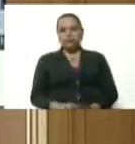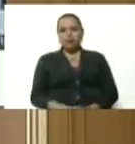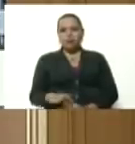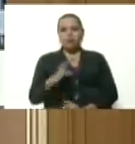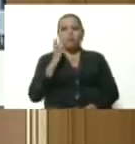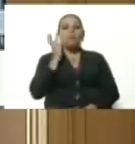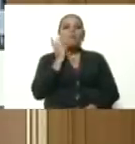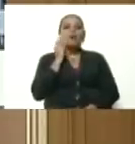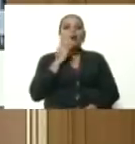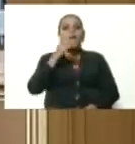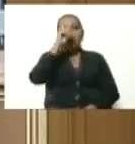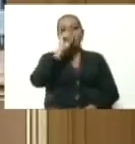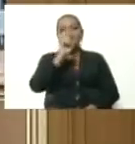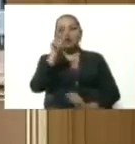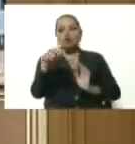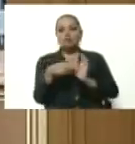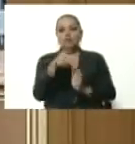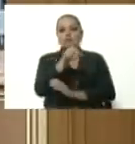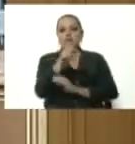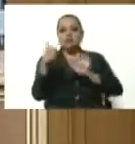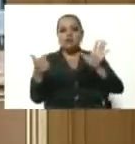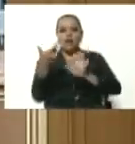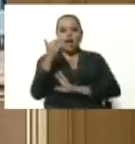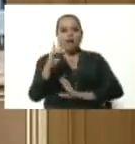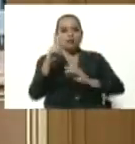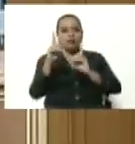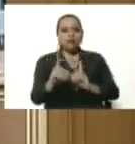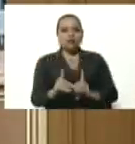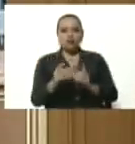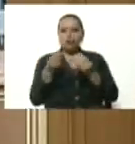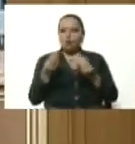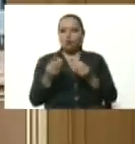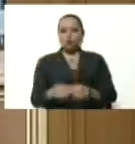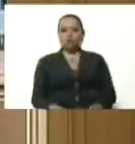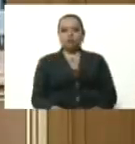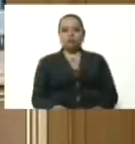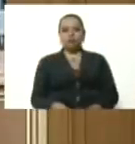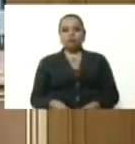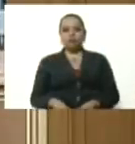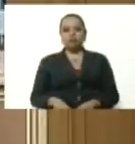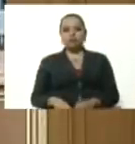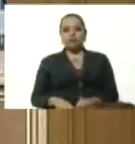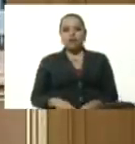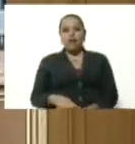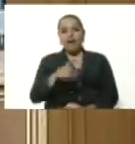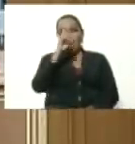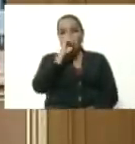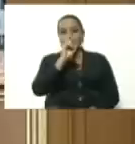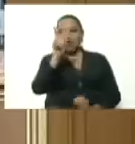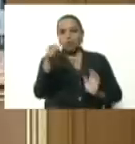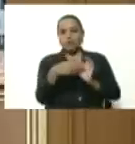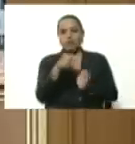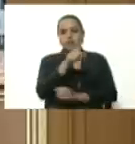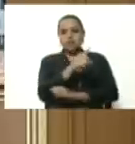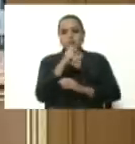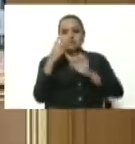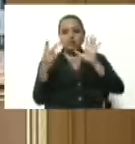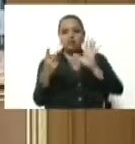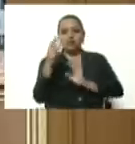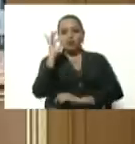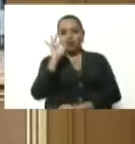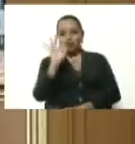año 2016 hubo una decisión. En el año 2017 fueron tres decisiones. En el